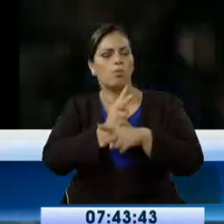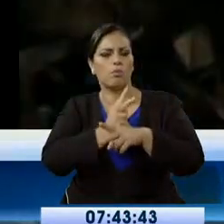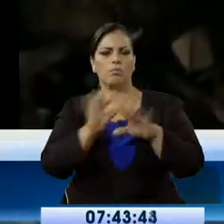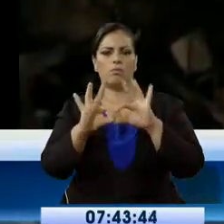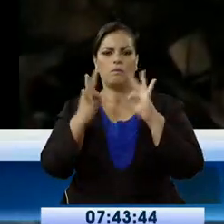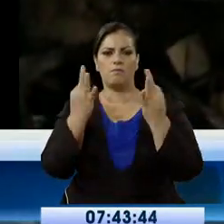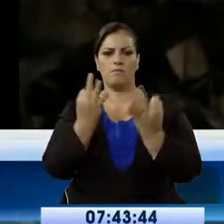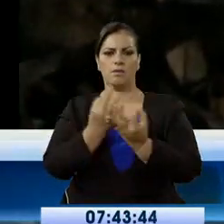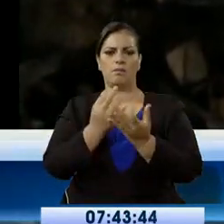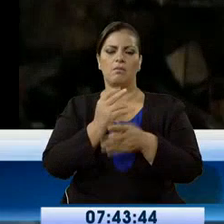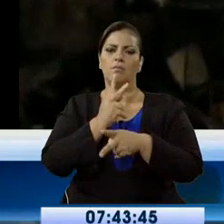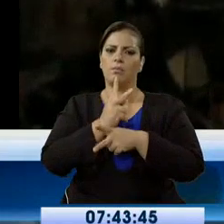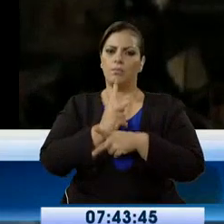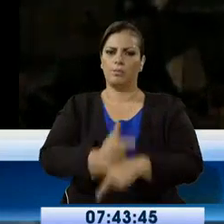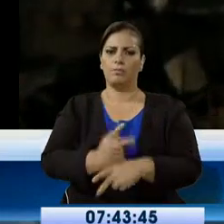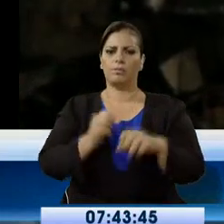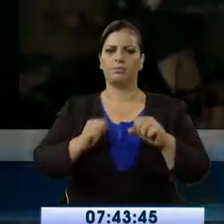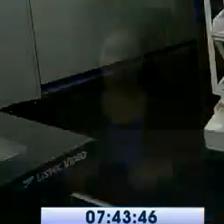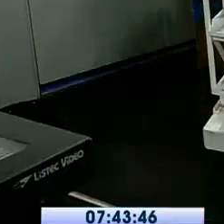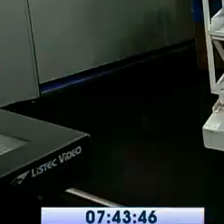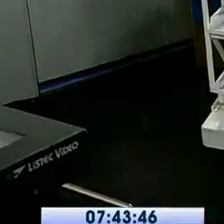Jorge Escobar.